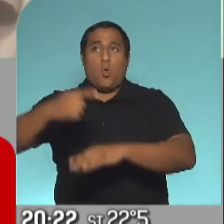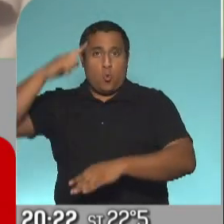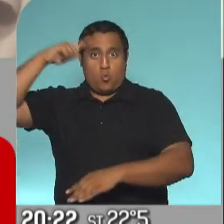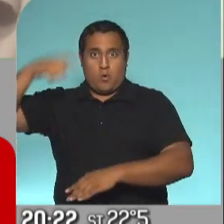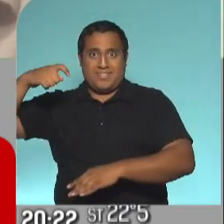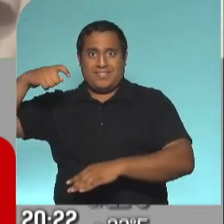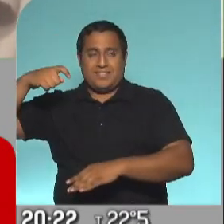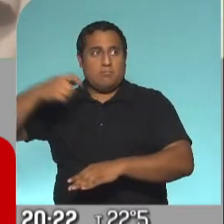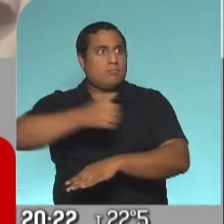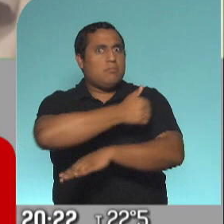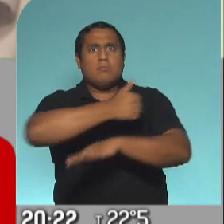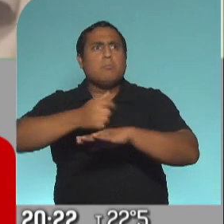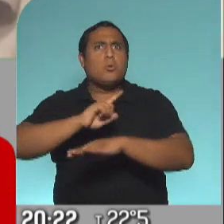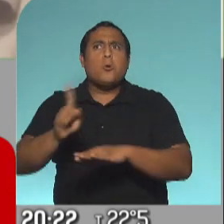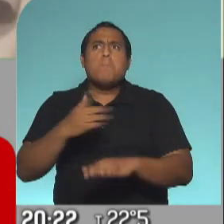único imputado?